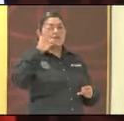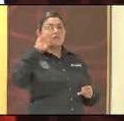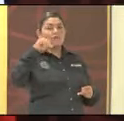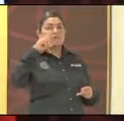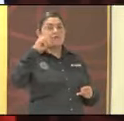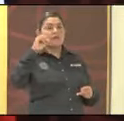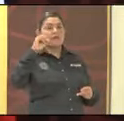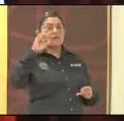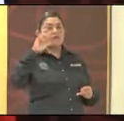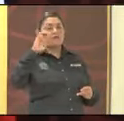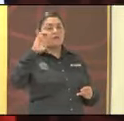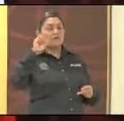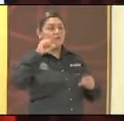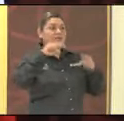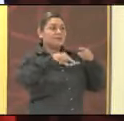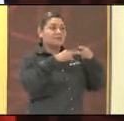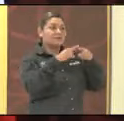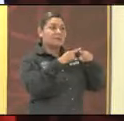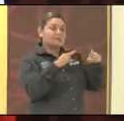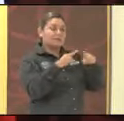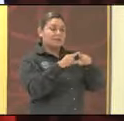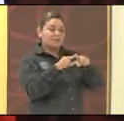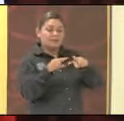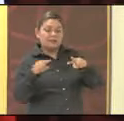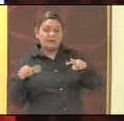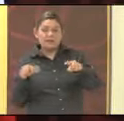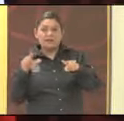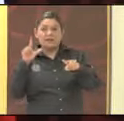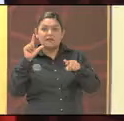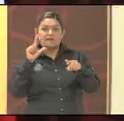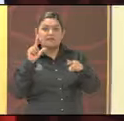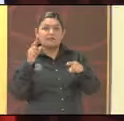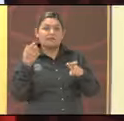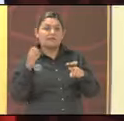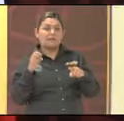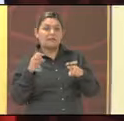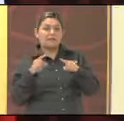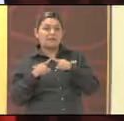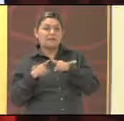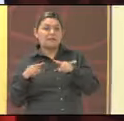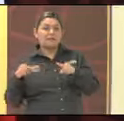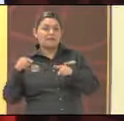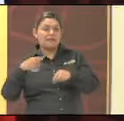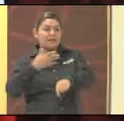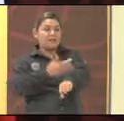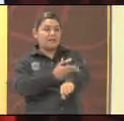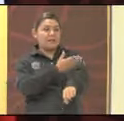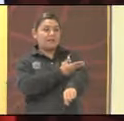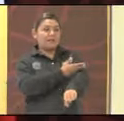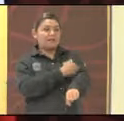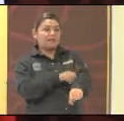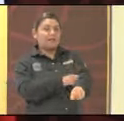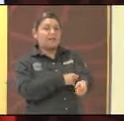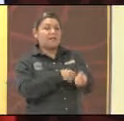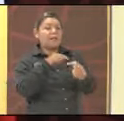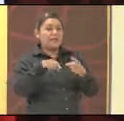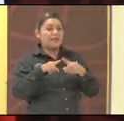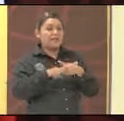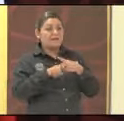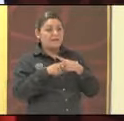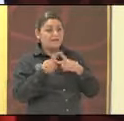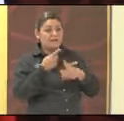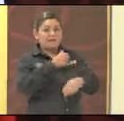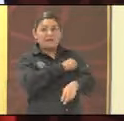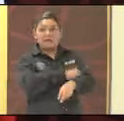línea con la 17 de enero, el fraccionamiento de Ciudad Madero, y ahí empieza Altamira. No, pues